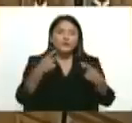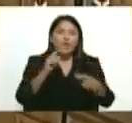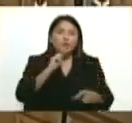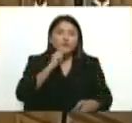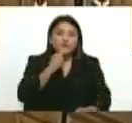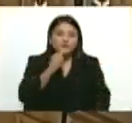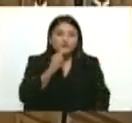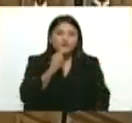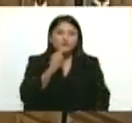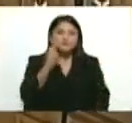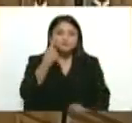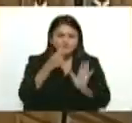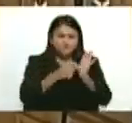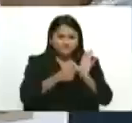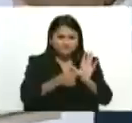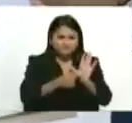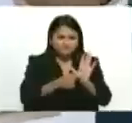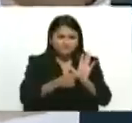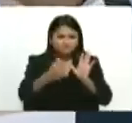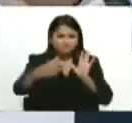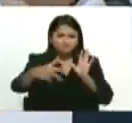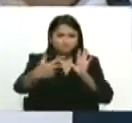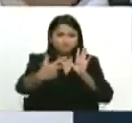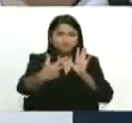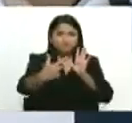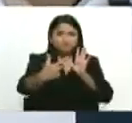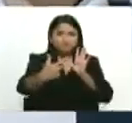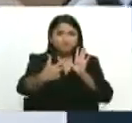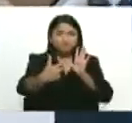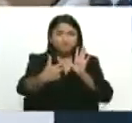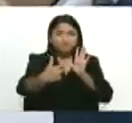Confidencial. Pónchalo aquí, ¿se puede?